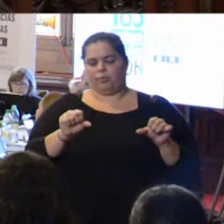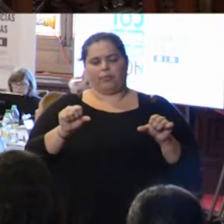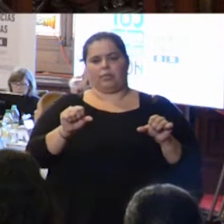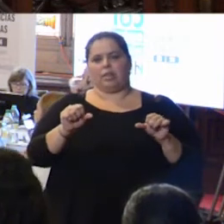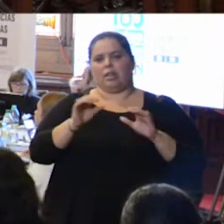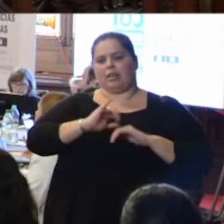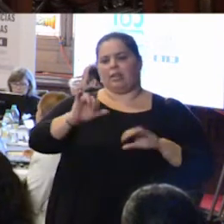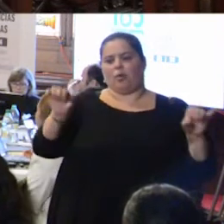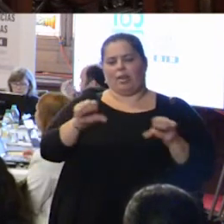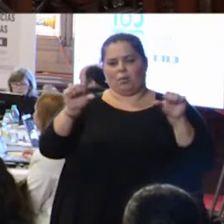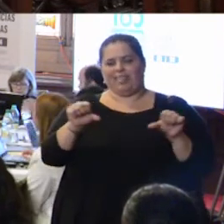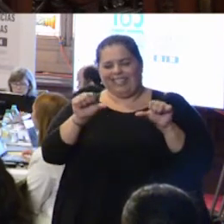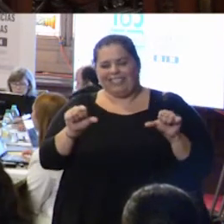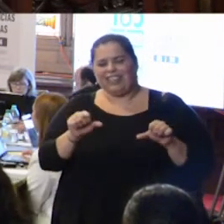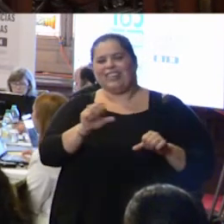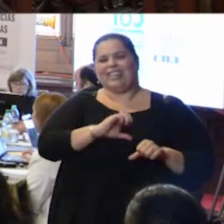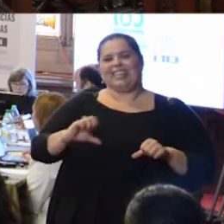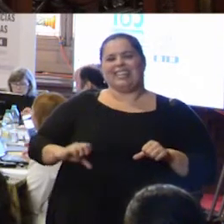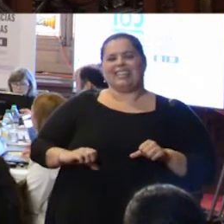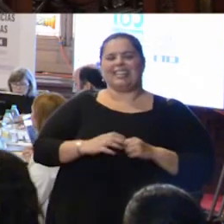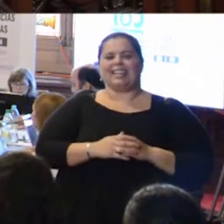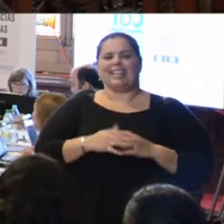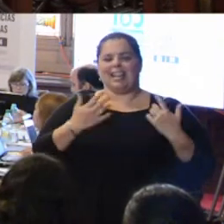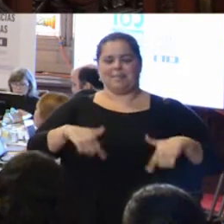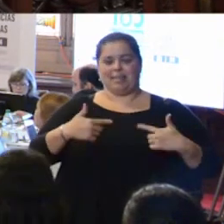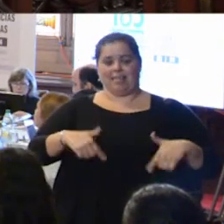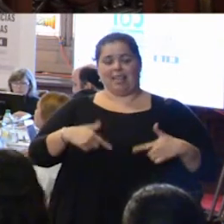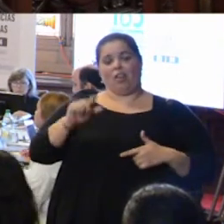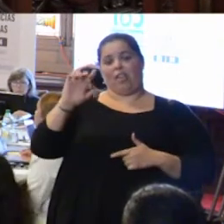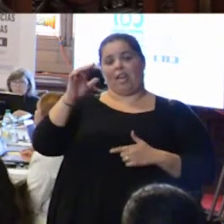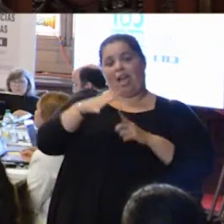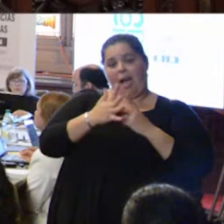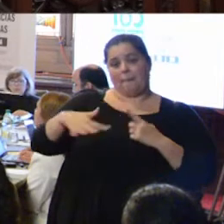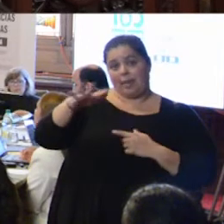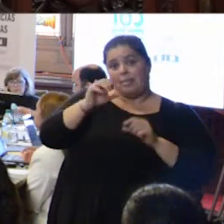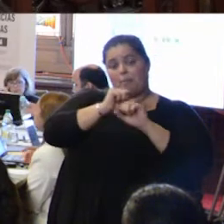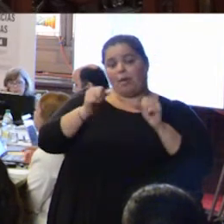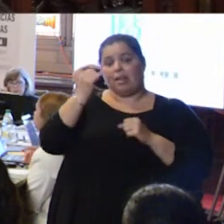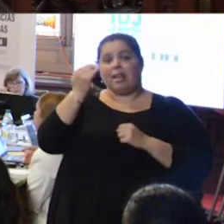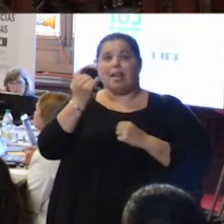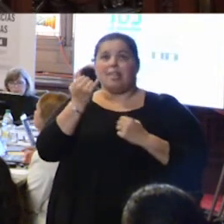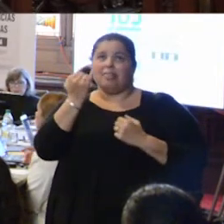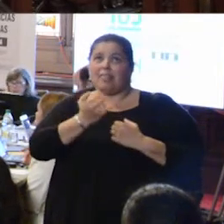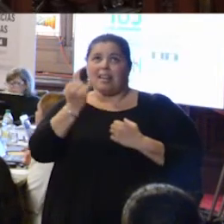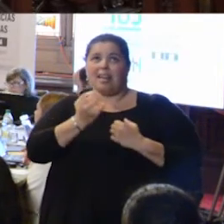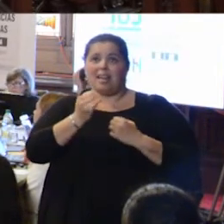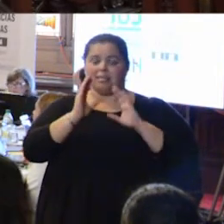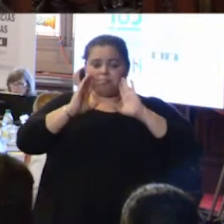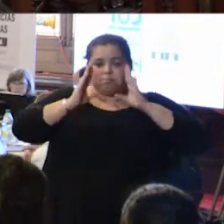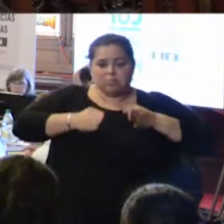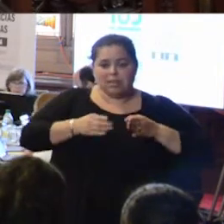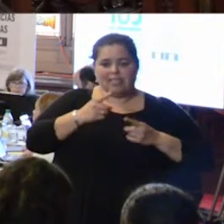2004 establece que los directores regionales del Ministerio de Ambiente solamente podrán tener competencia dentro de procesos para sancionar